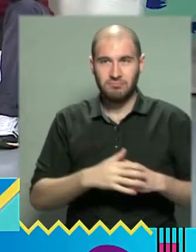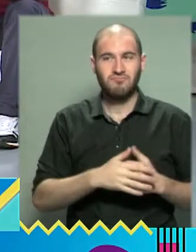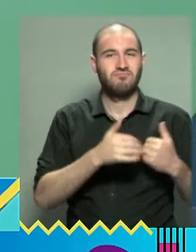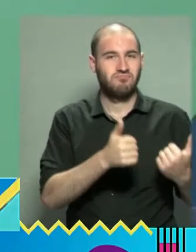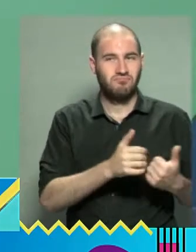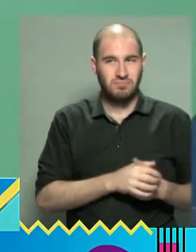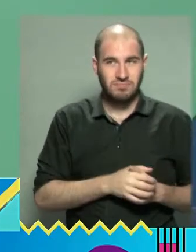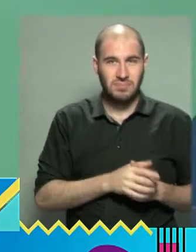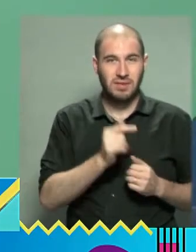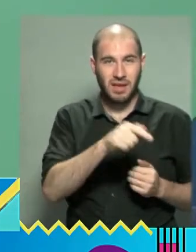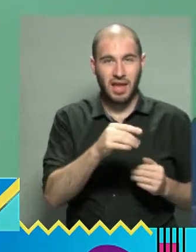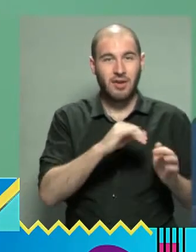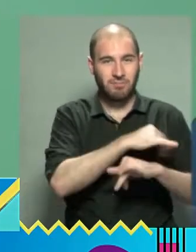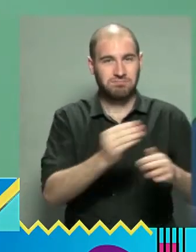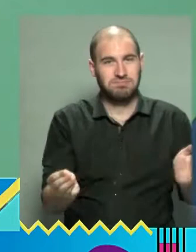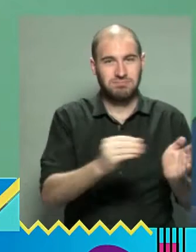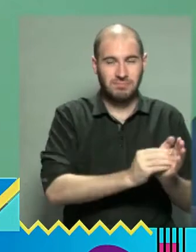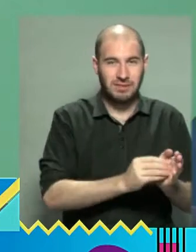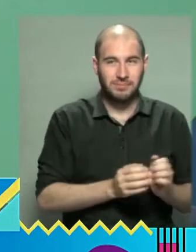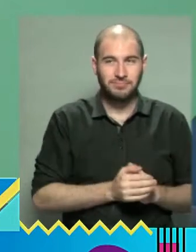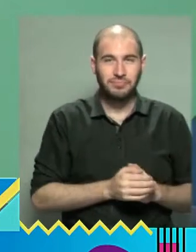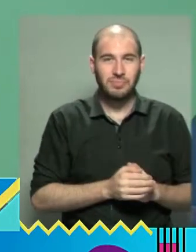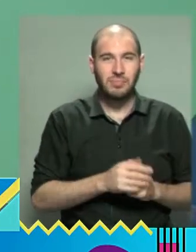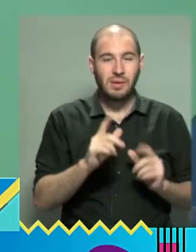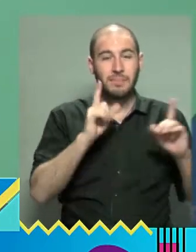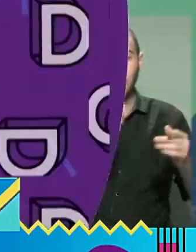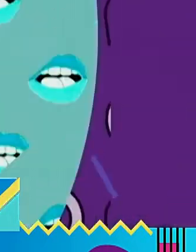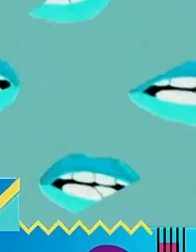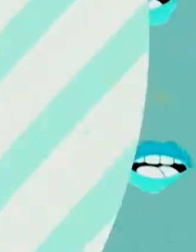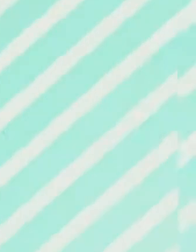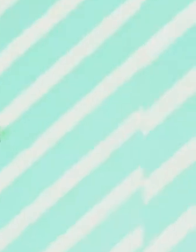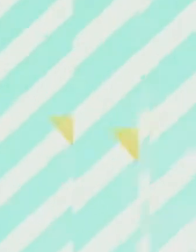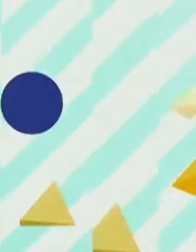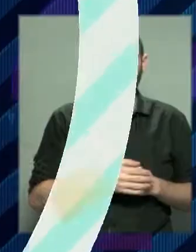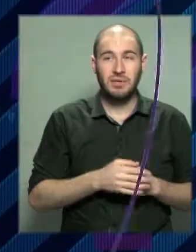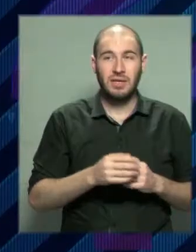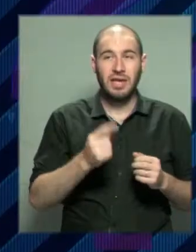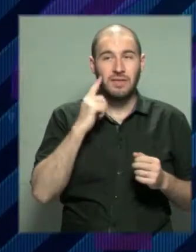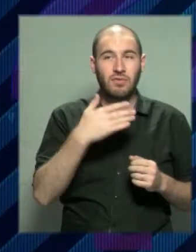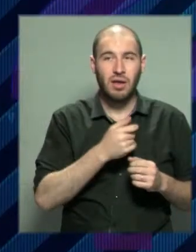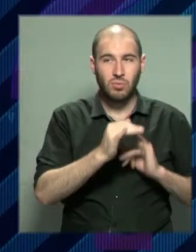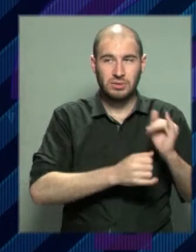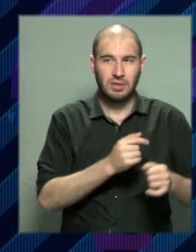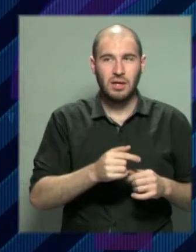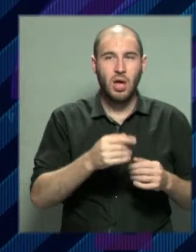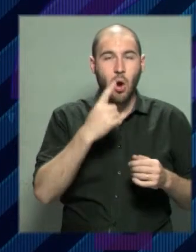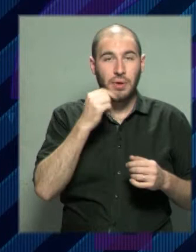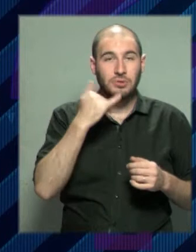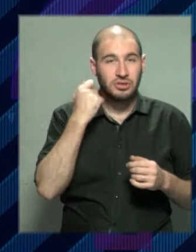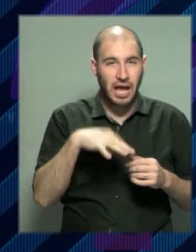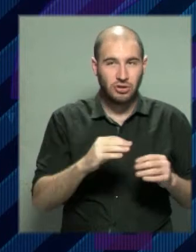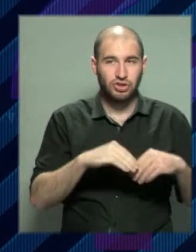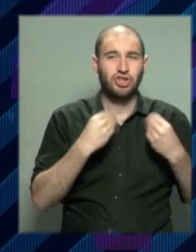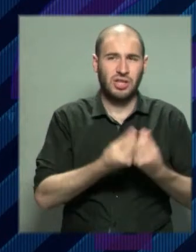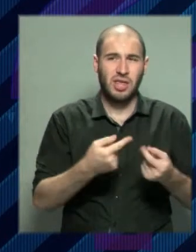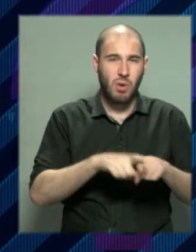Bueno, sumamos entonces a la información de esta columna. Vamos a una más porque Infobae tituló el costo de la marcha de Hugo Moyano, que fue